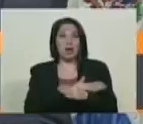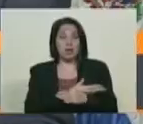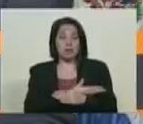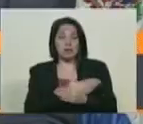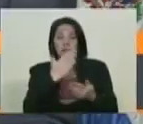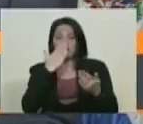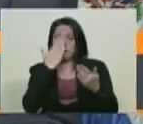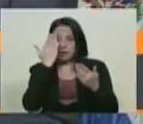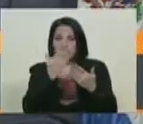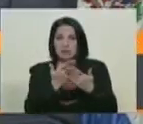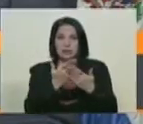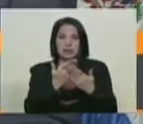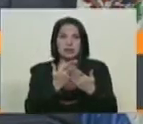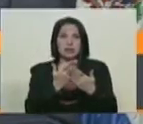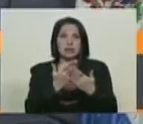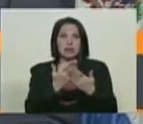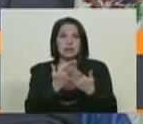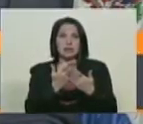frente